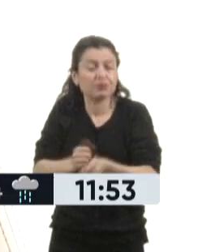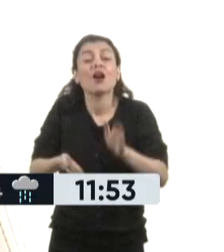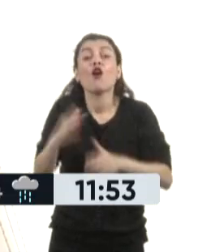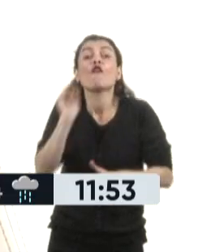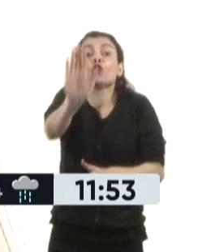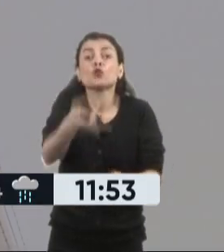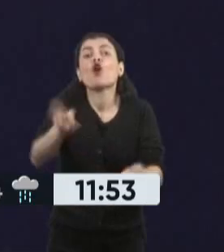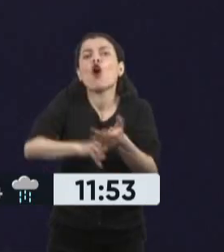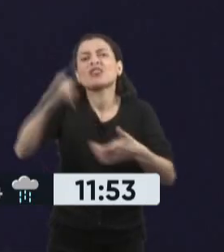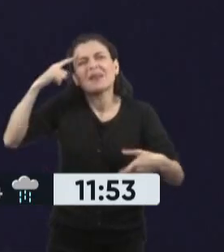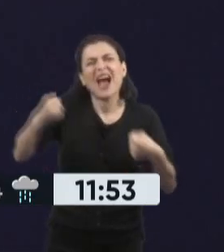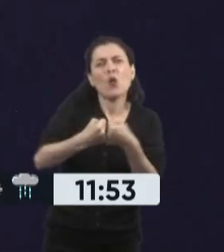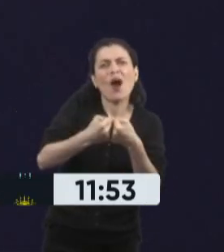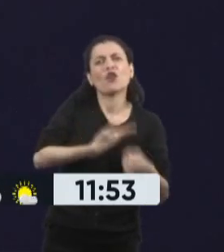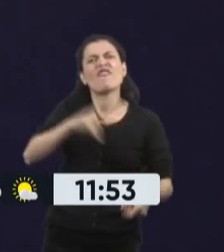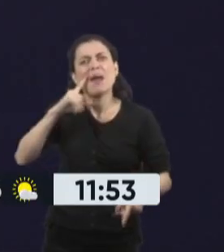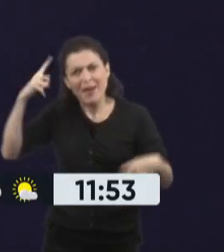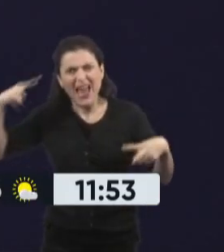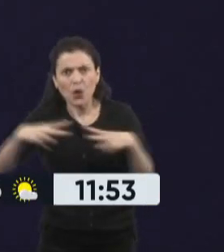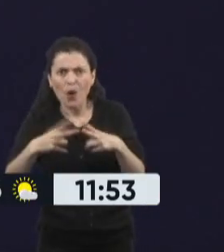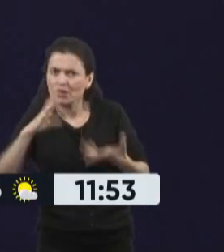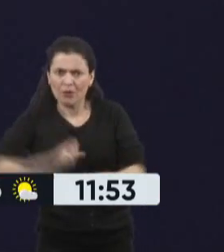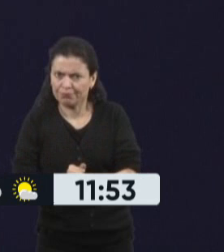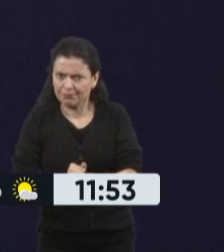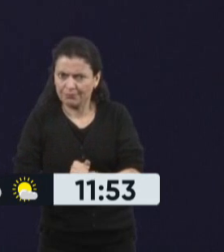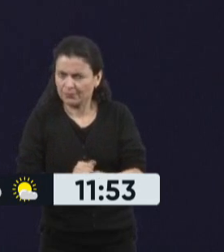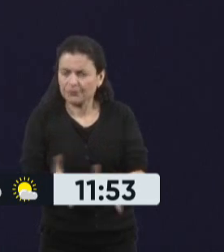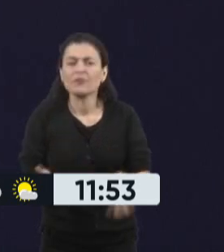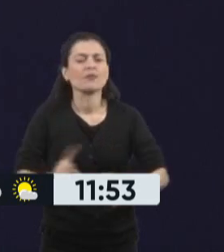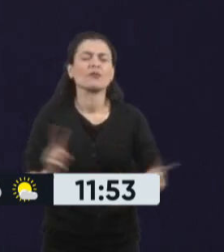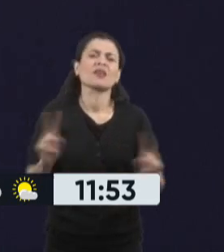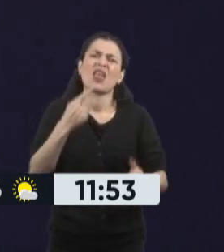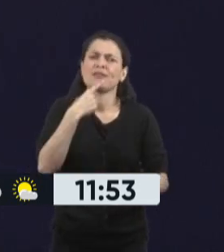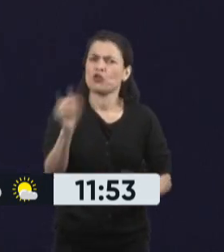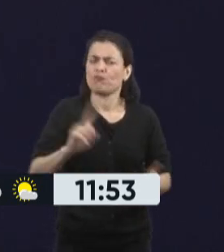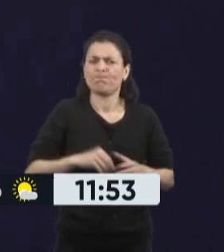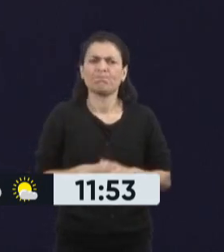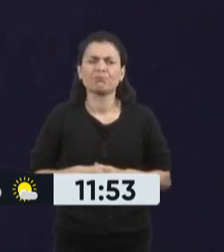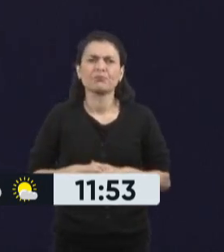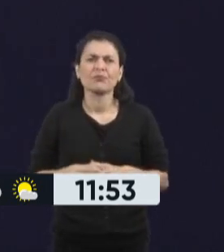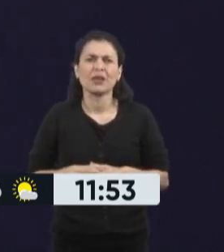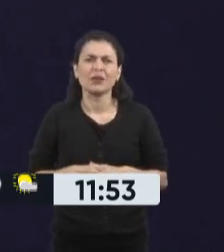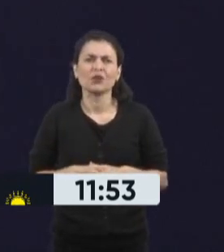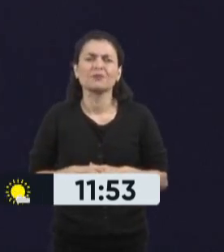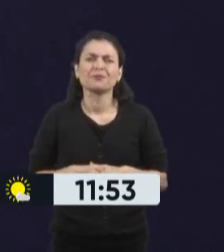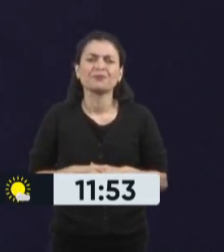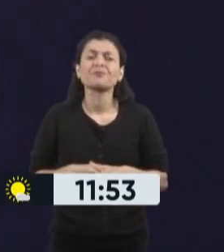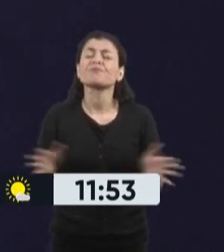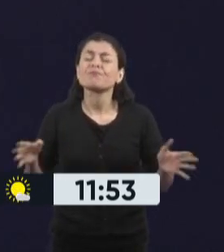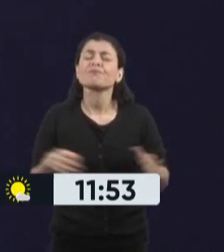fondo. No, para nada. Absolutamente para nada. De hecho, lo hemos comentado acá, las